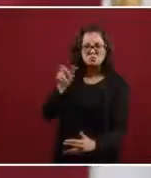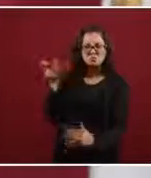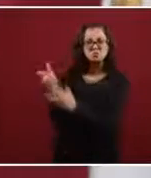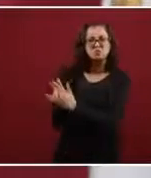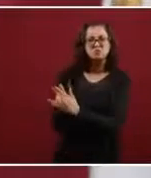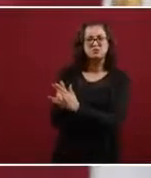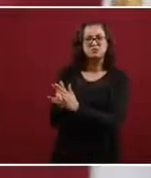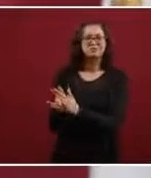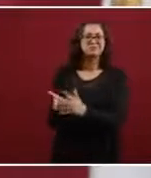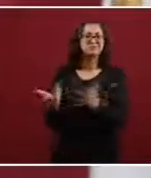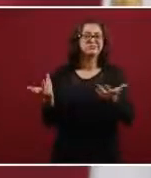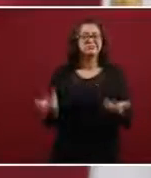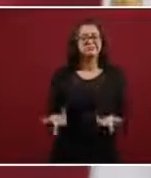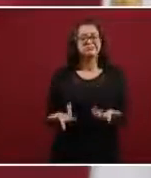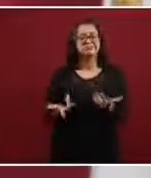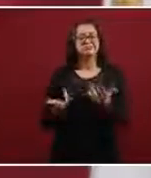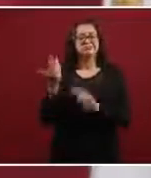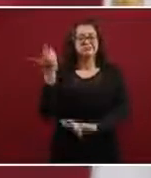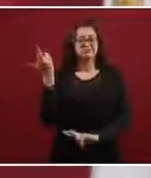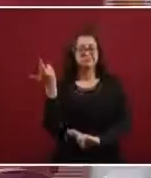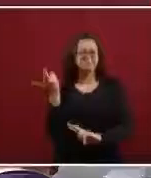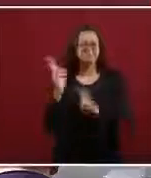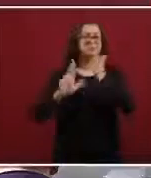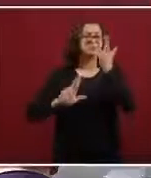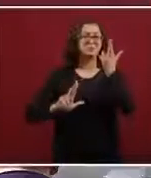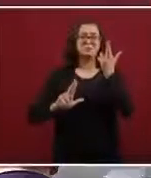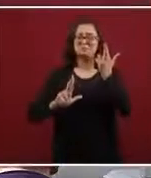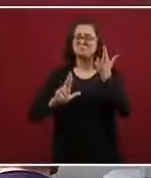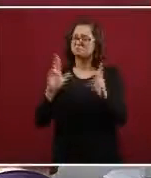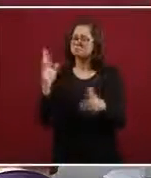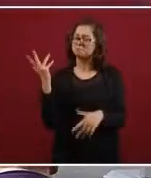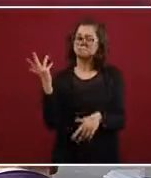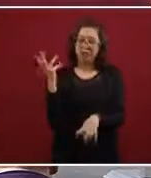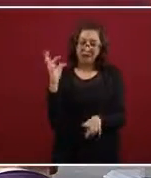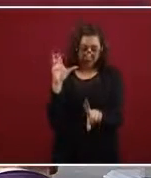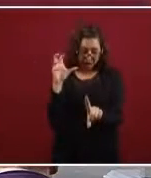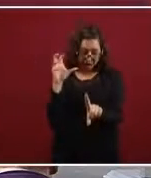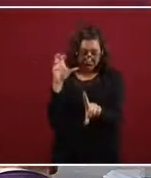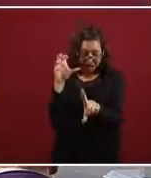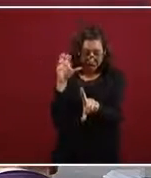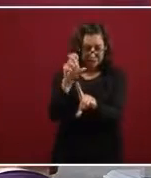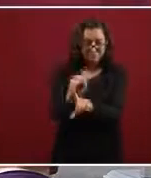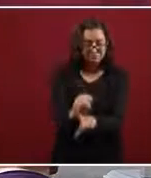y la revolución no pudo